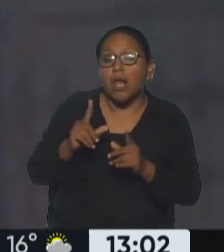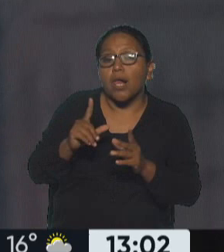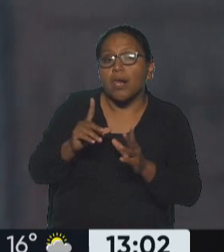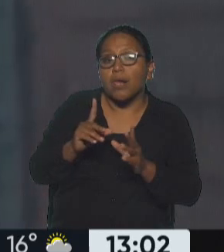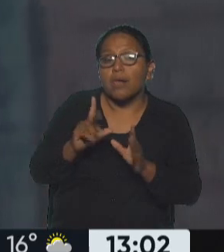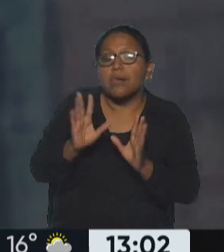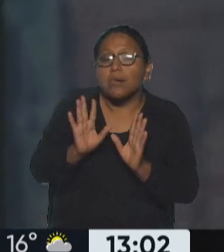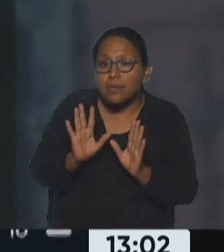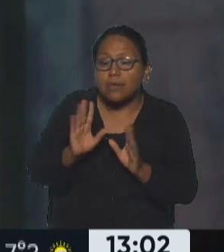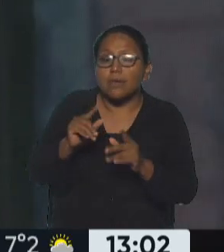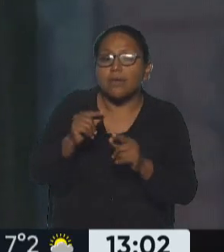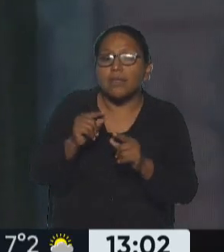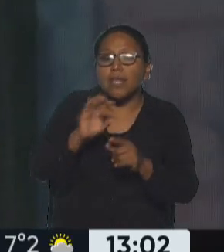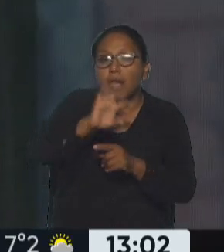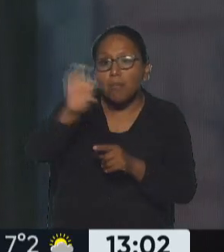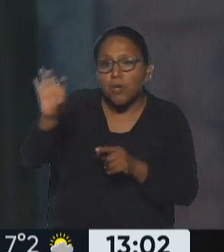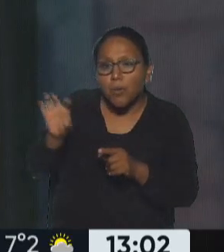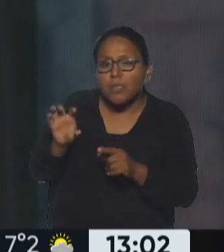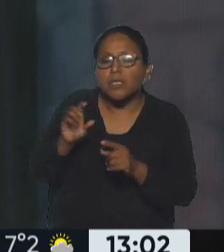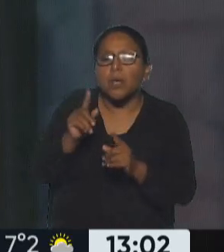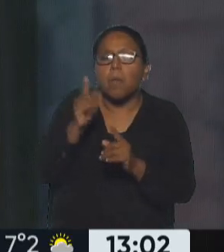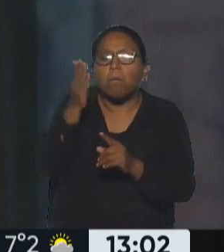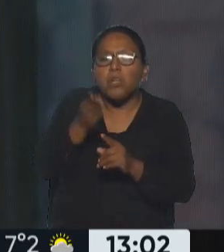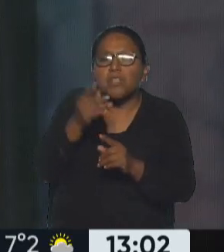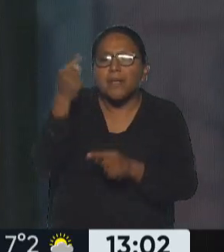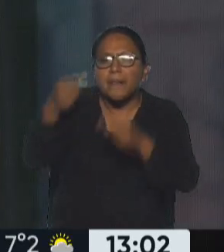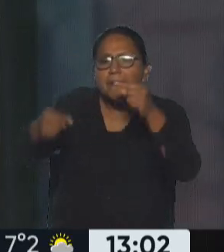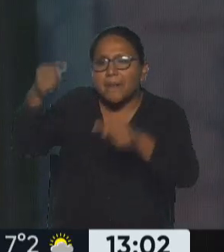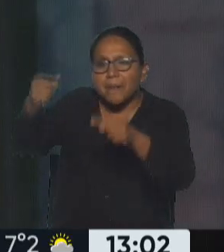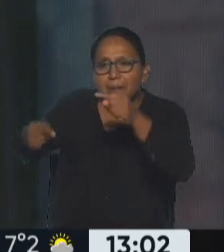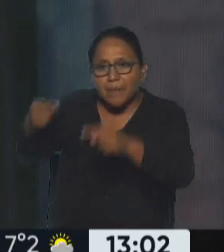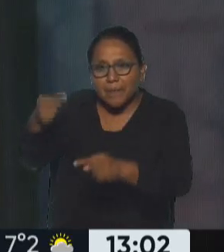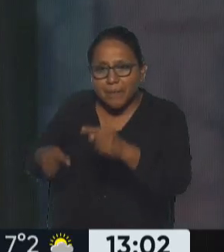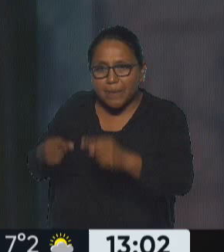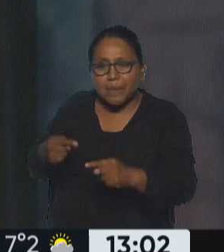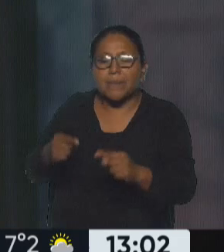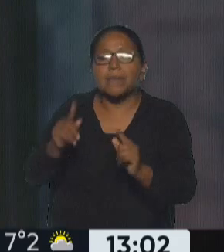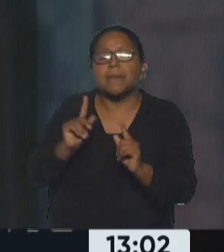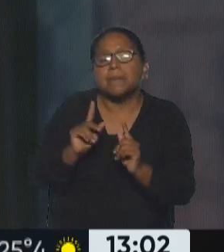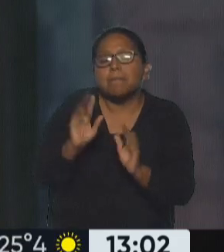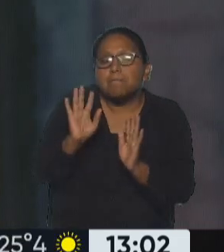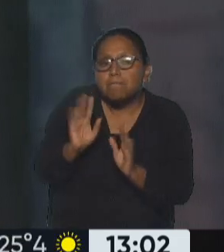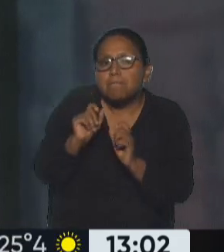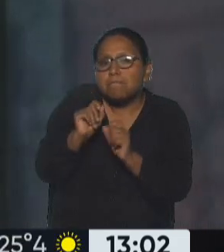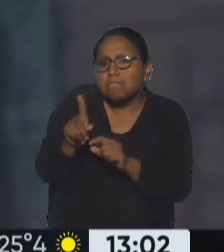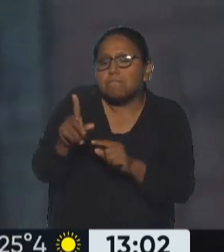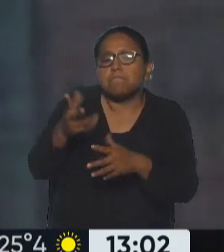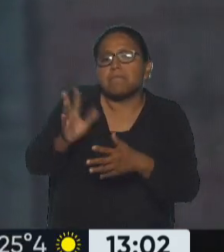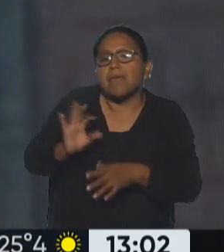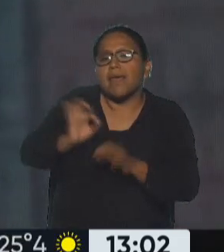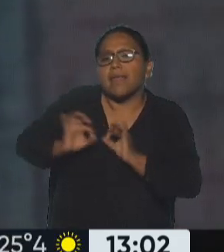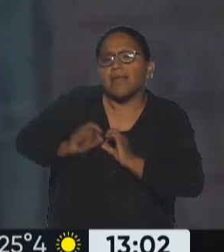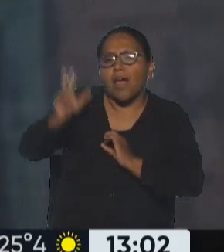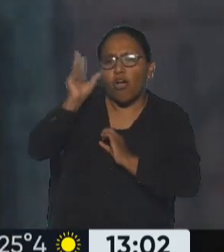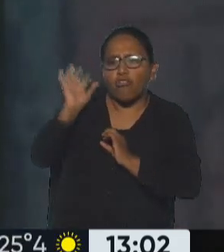se distribuye entre las provincias con determinados porcentajes un porcentaje asignado a cada provincia desde la